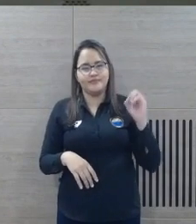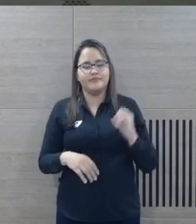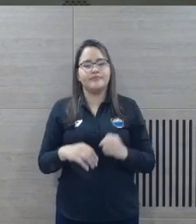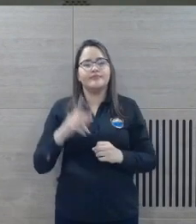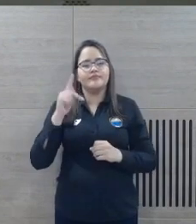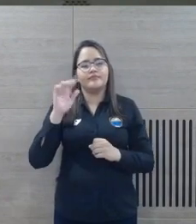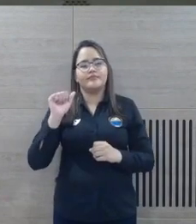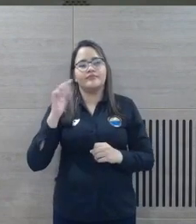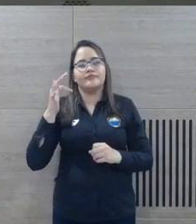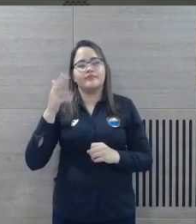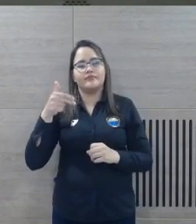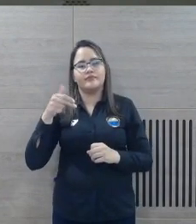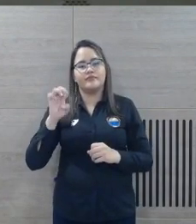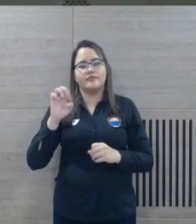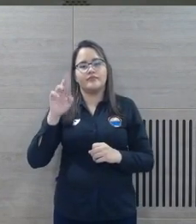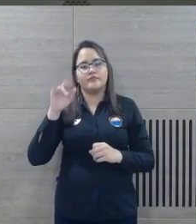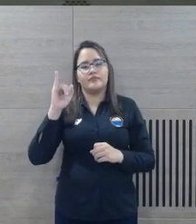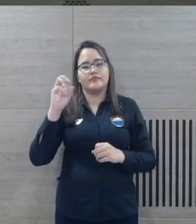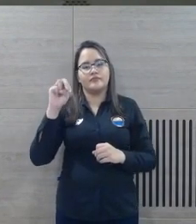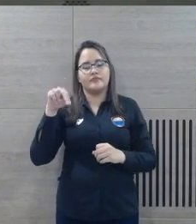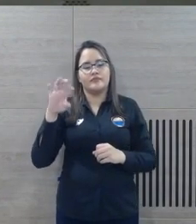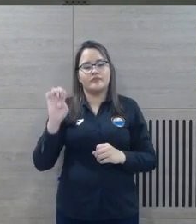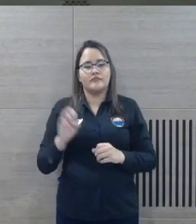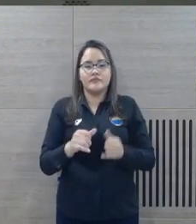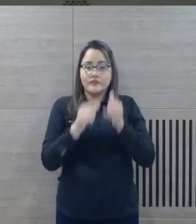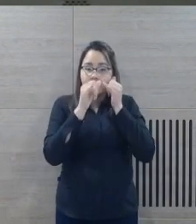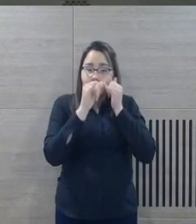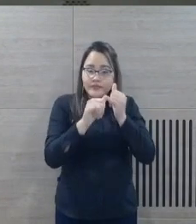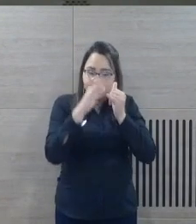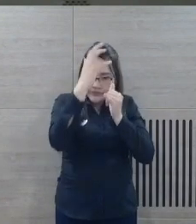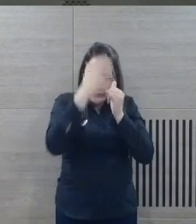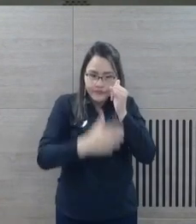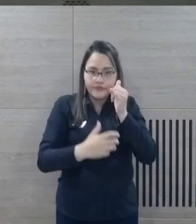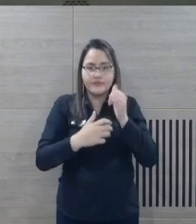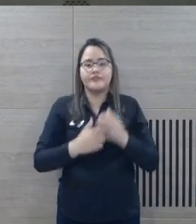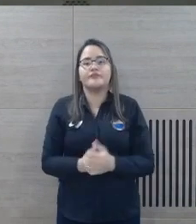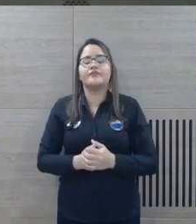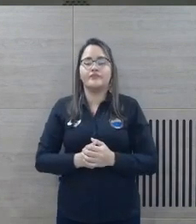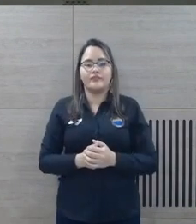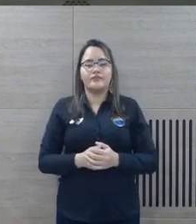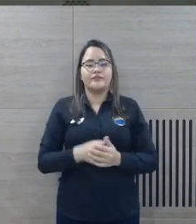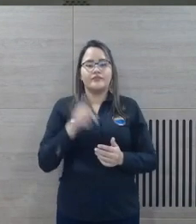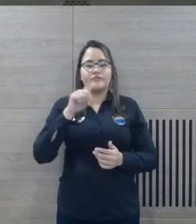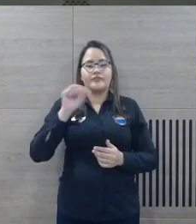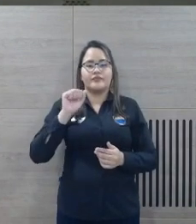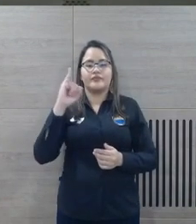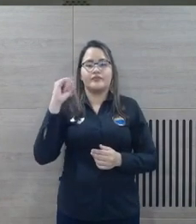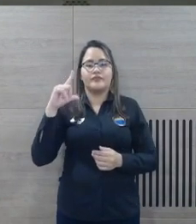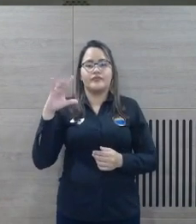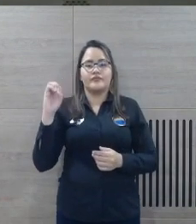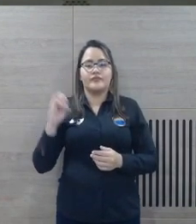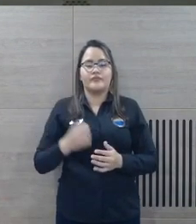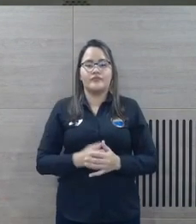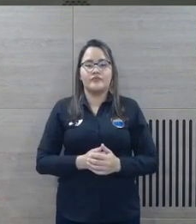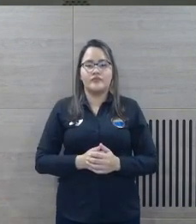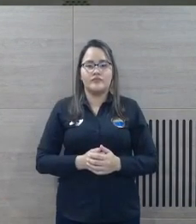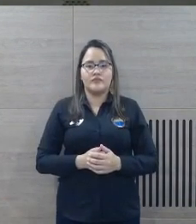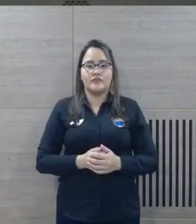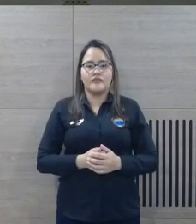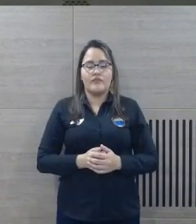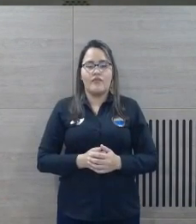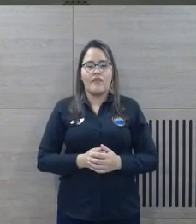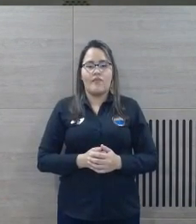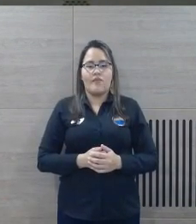Ingeniero Industrial. Saima Loret Subiría Rivas. Fernando Enrique Acosta Arroyo. Sneider Aldair Vaca